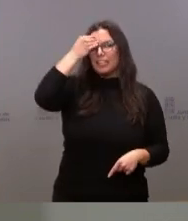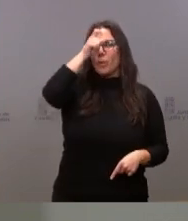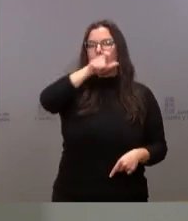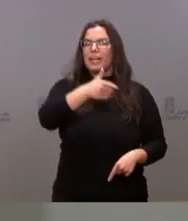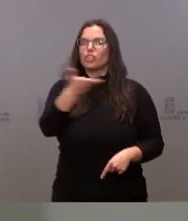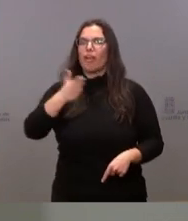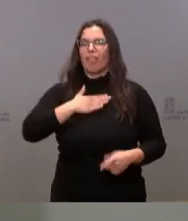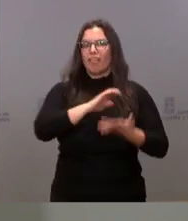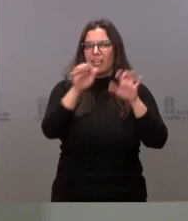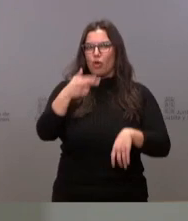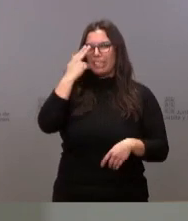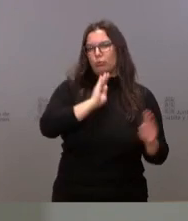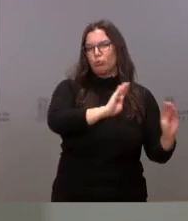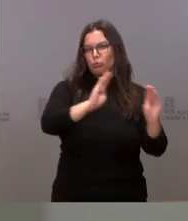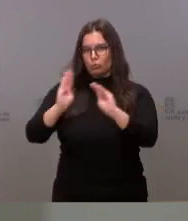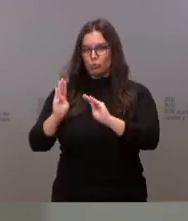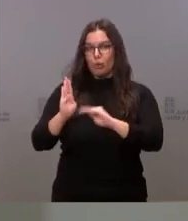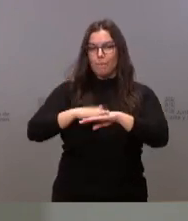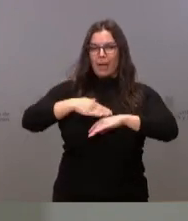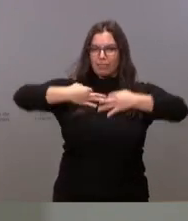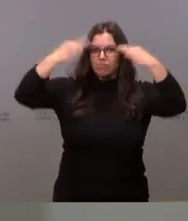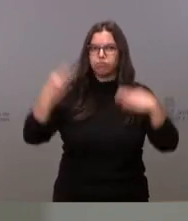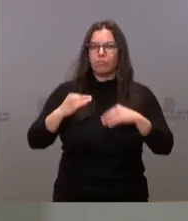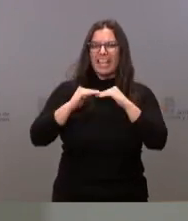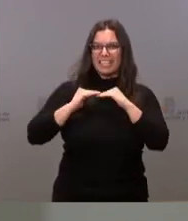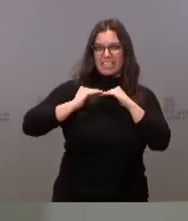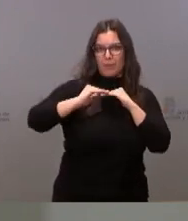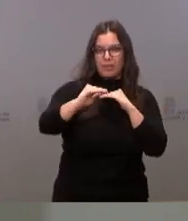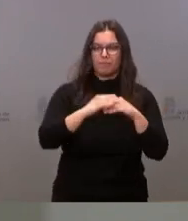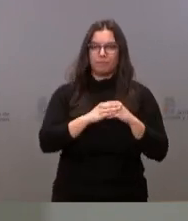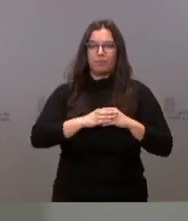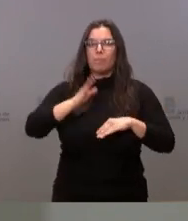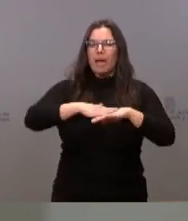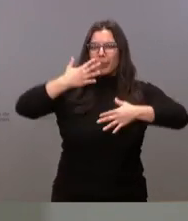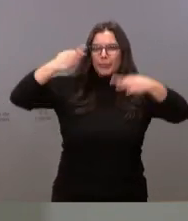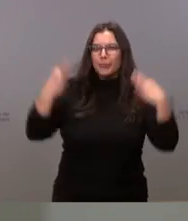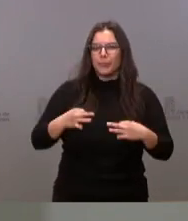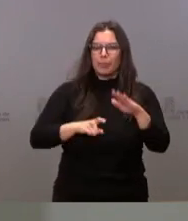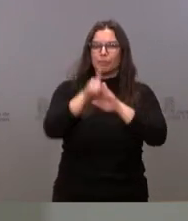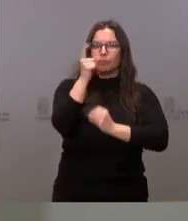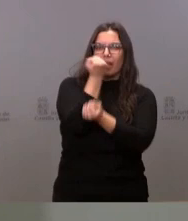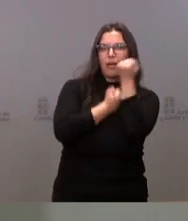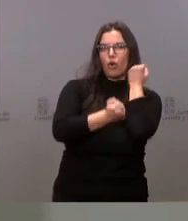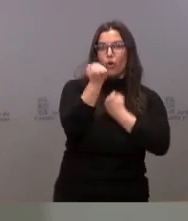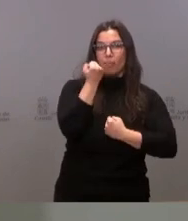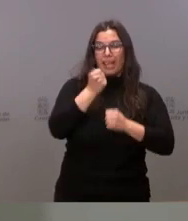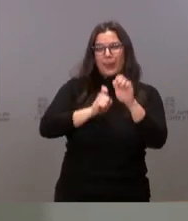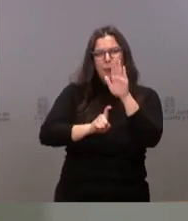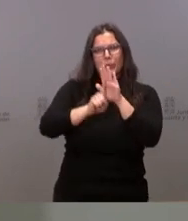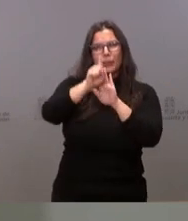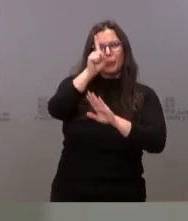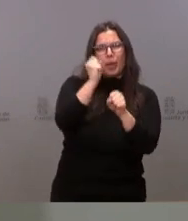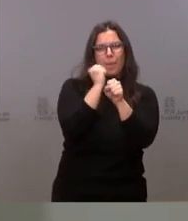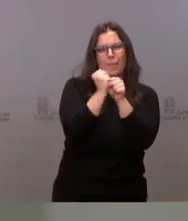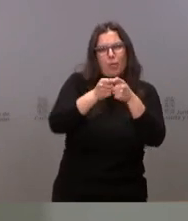León, para garantizar la estabilidad, para garantizar la recuperación económica, el crecimiento del